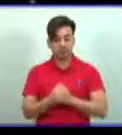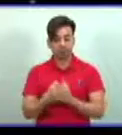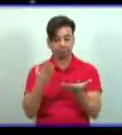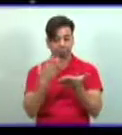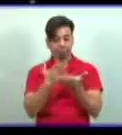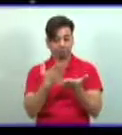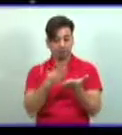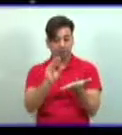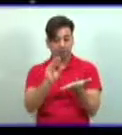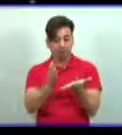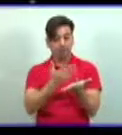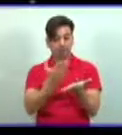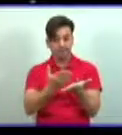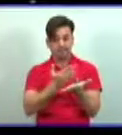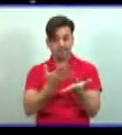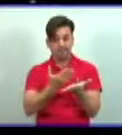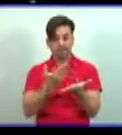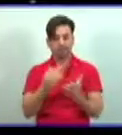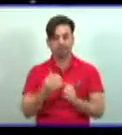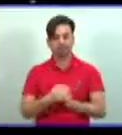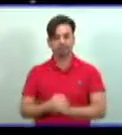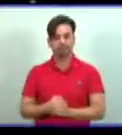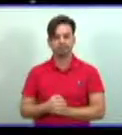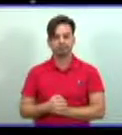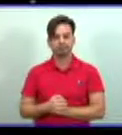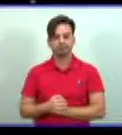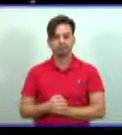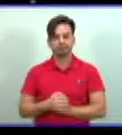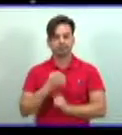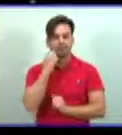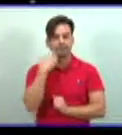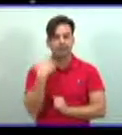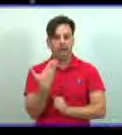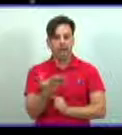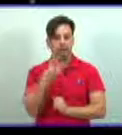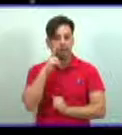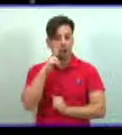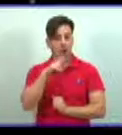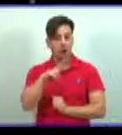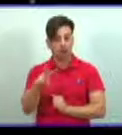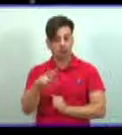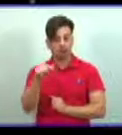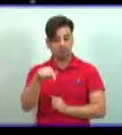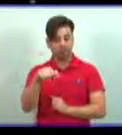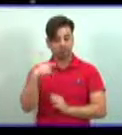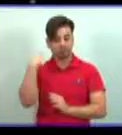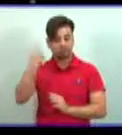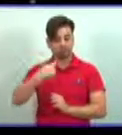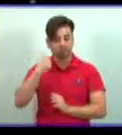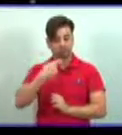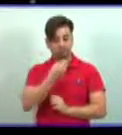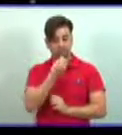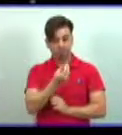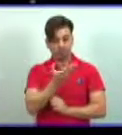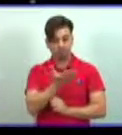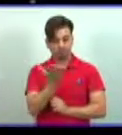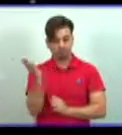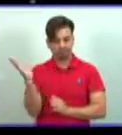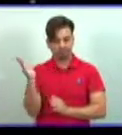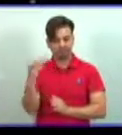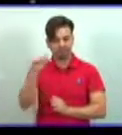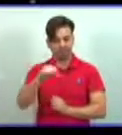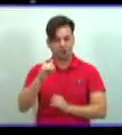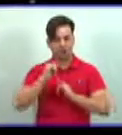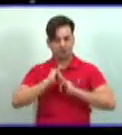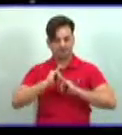de texto, esa bibliografía que tienes a mano y que además observes este material que te propongo y que te va a dar alguna